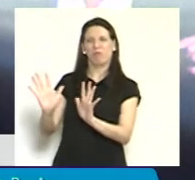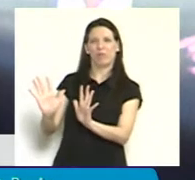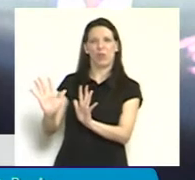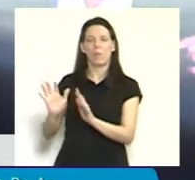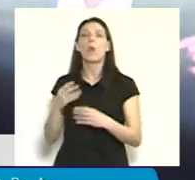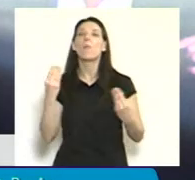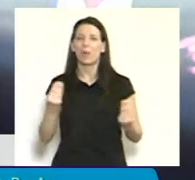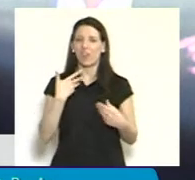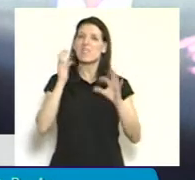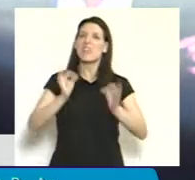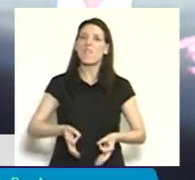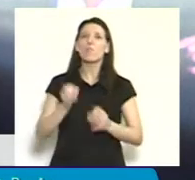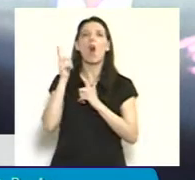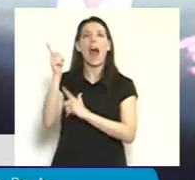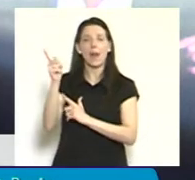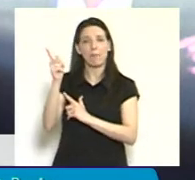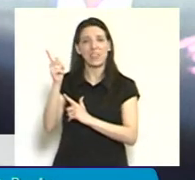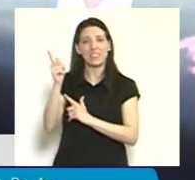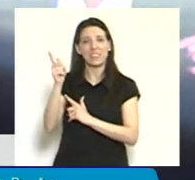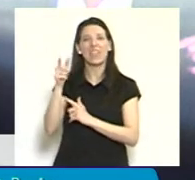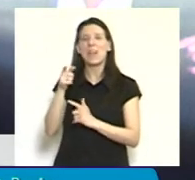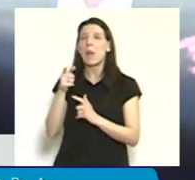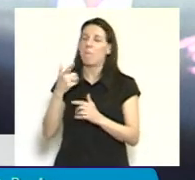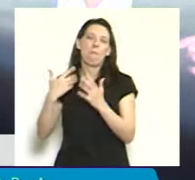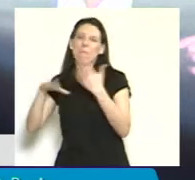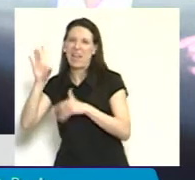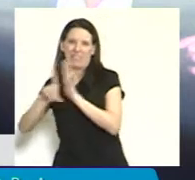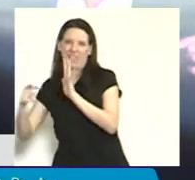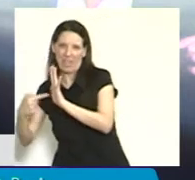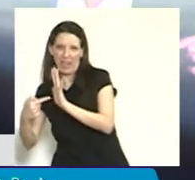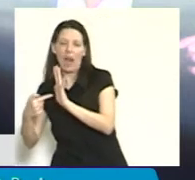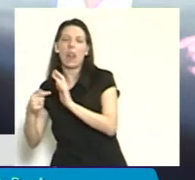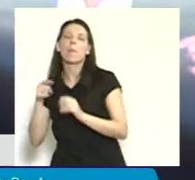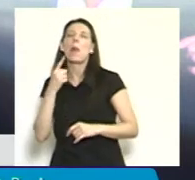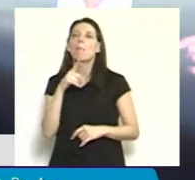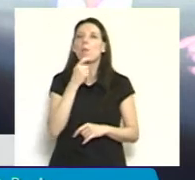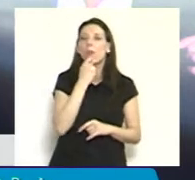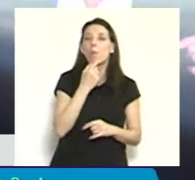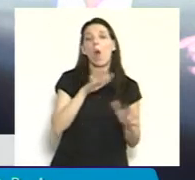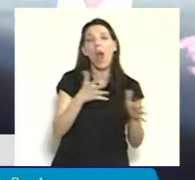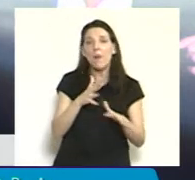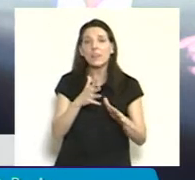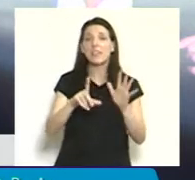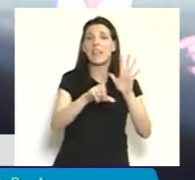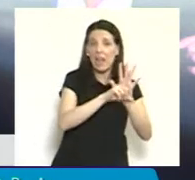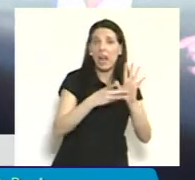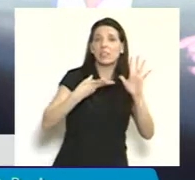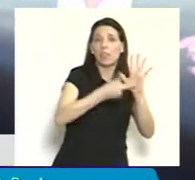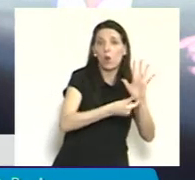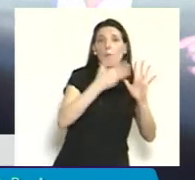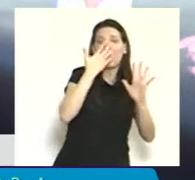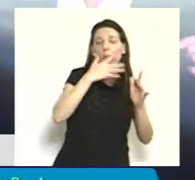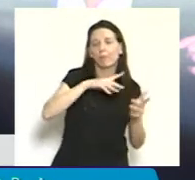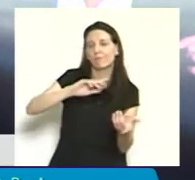armas mayoritariamente nacen legales, pero terminan circulando muchas veces en el mercado